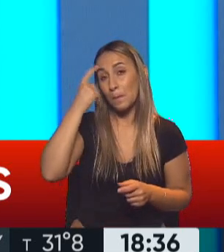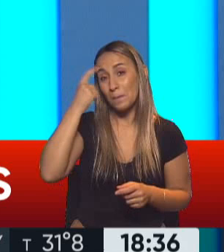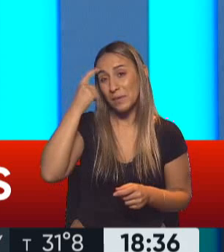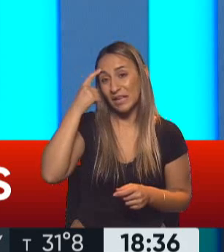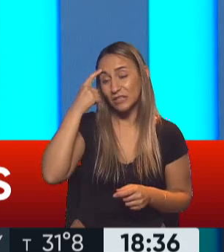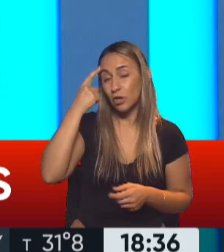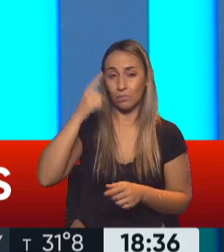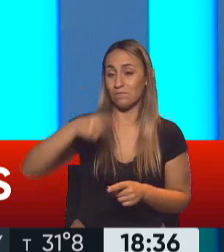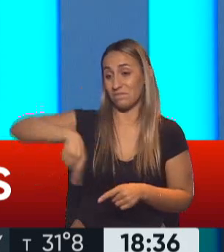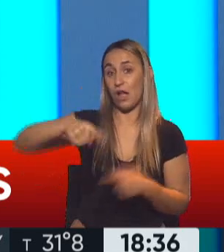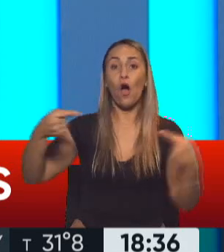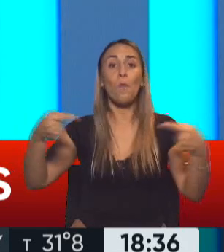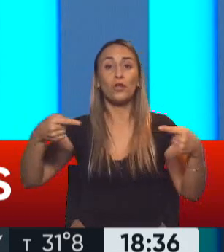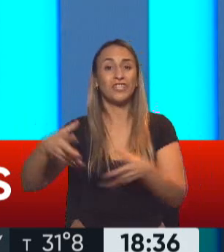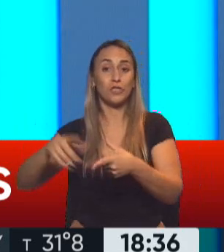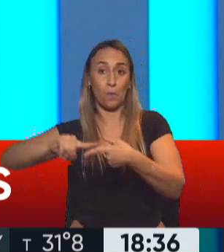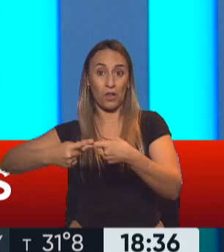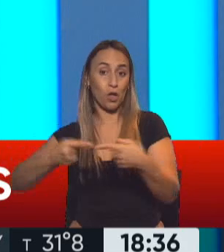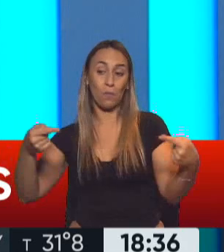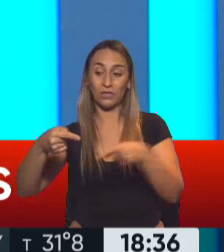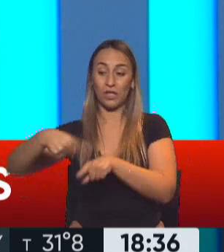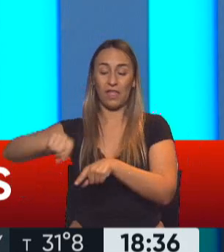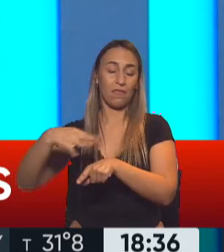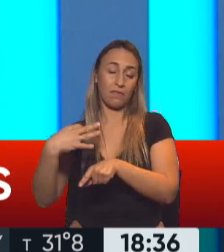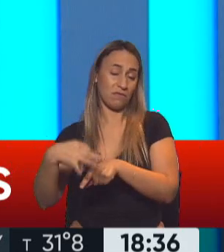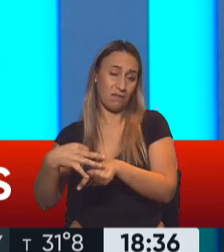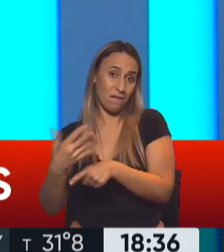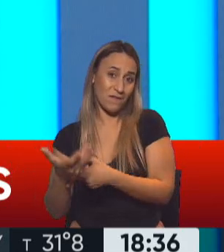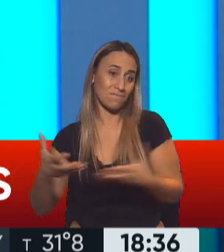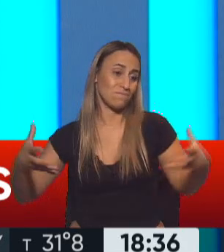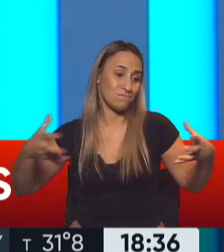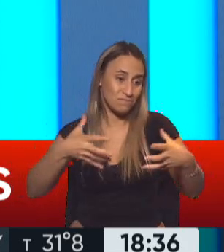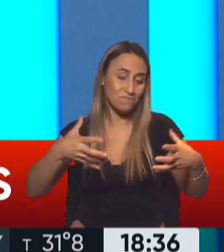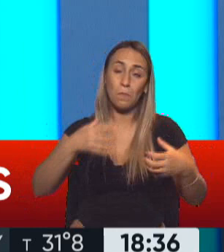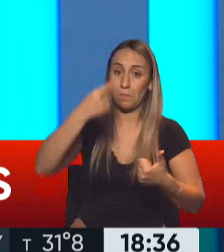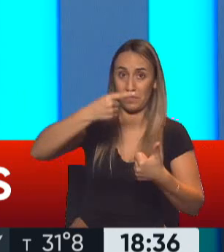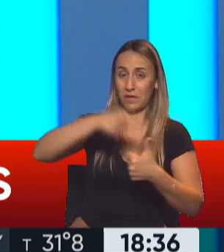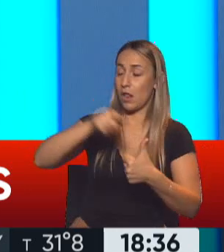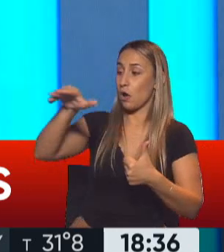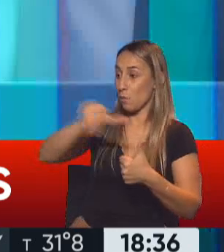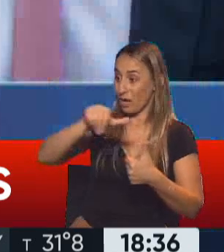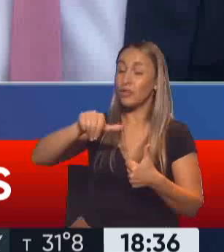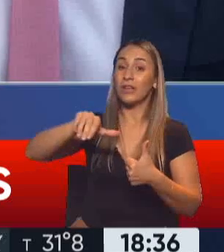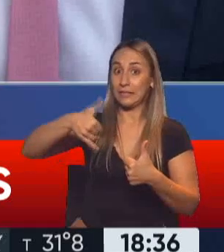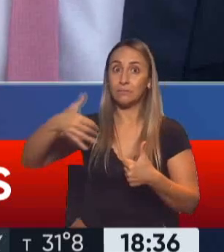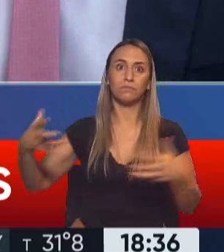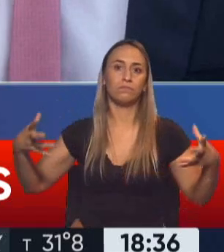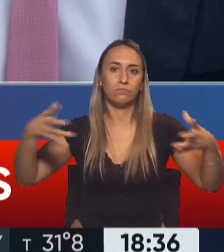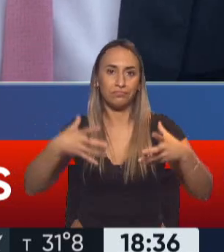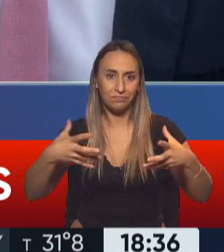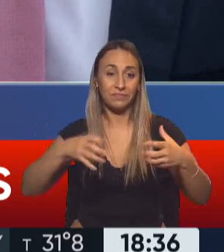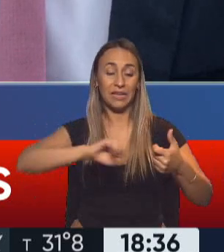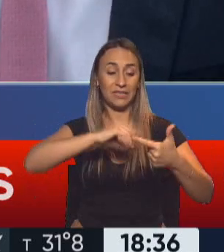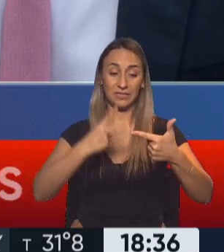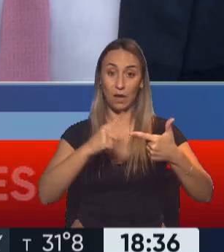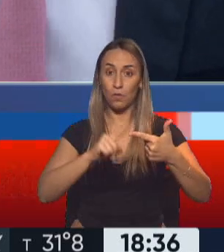llegar a un acuerdo dentro de, por lo menos, de convocatoria. Segundo, que como vos bien decís, esto es un